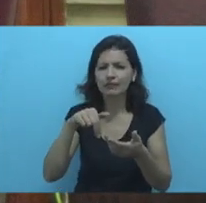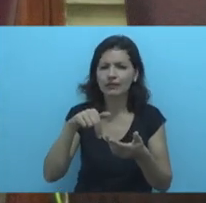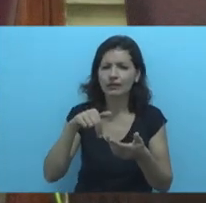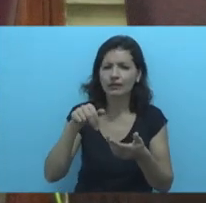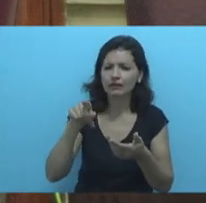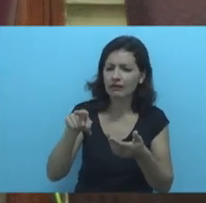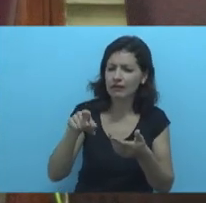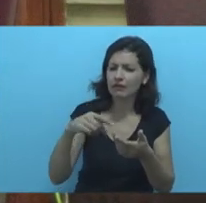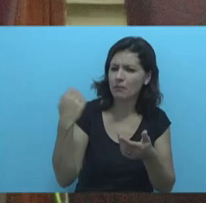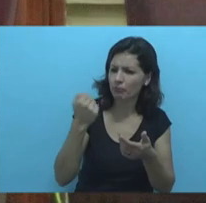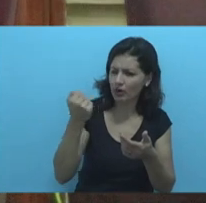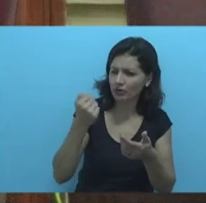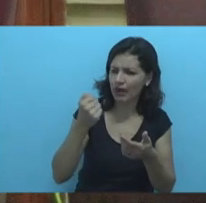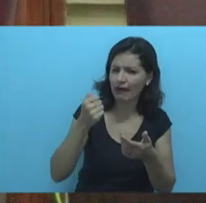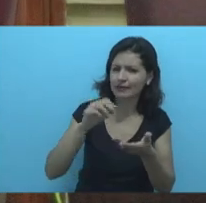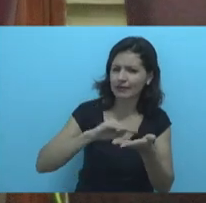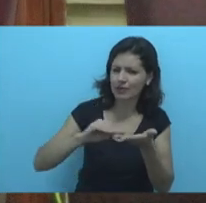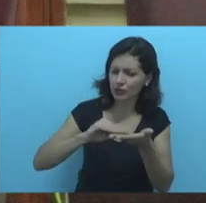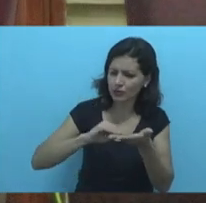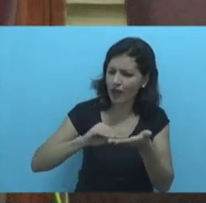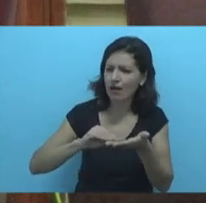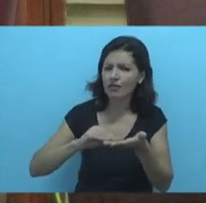gran dirigente, también un hombre que admiro.